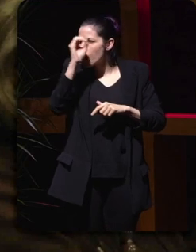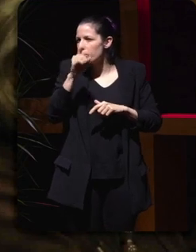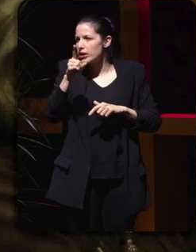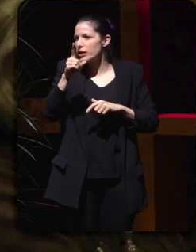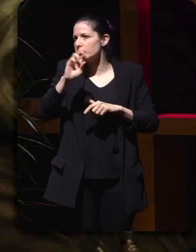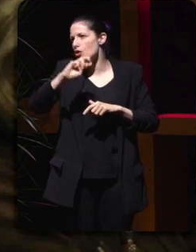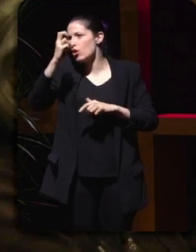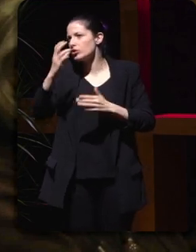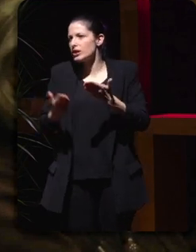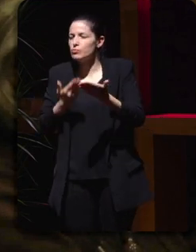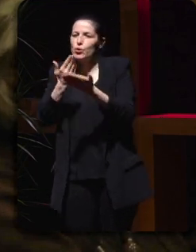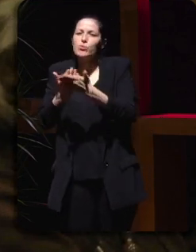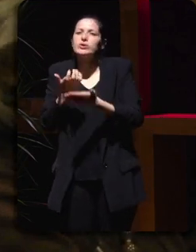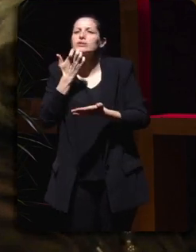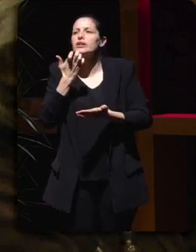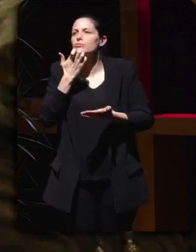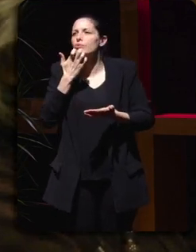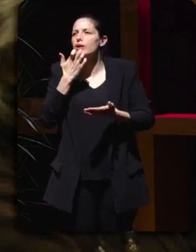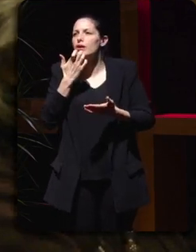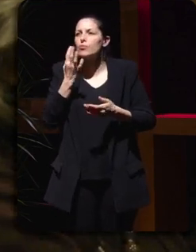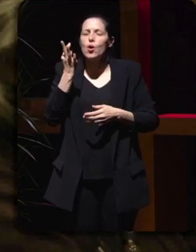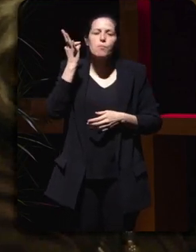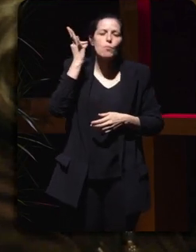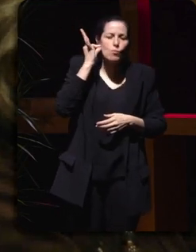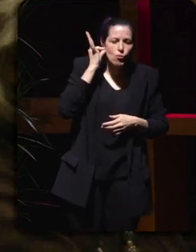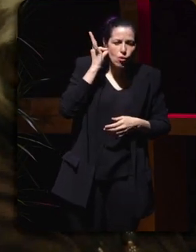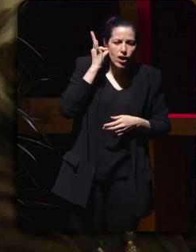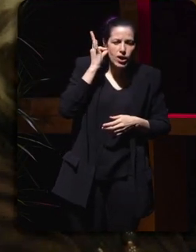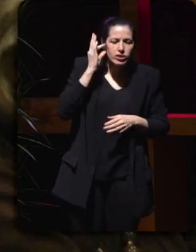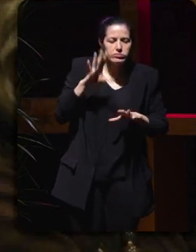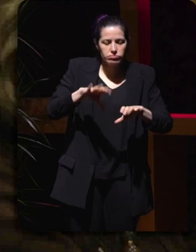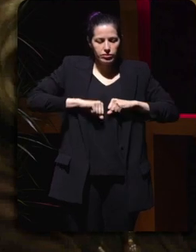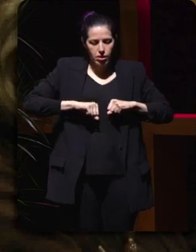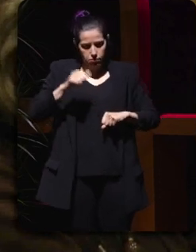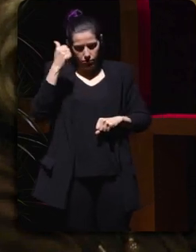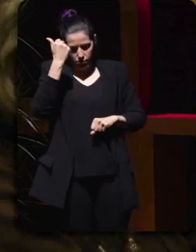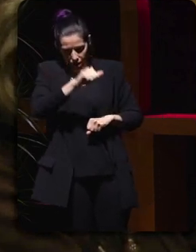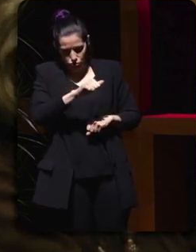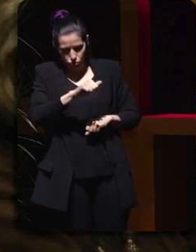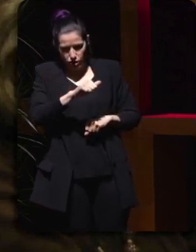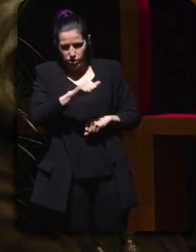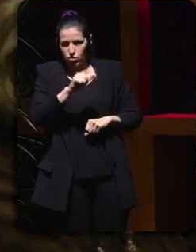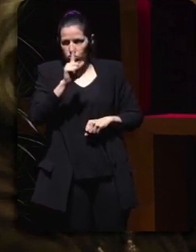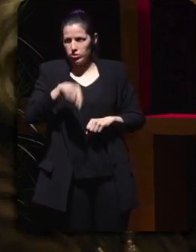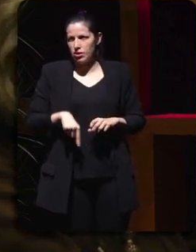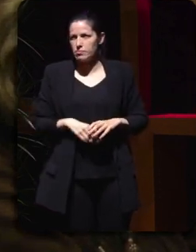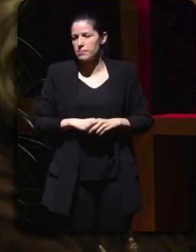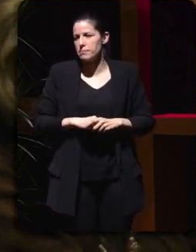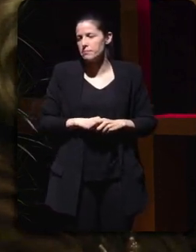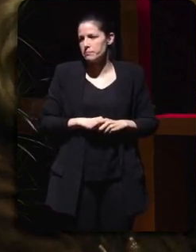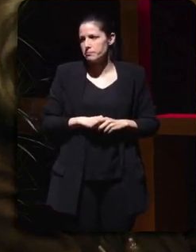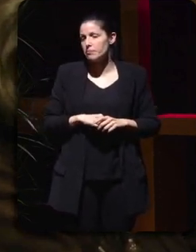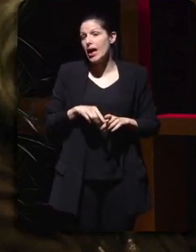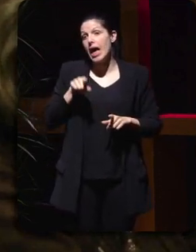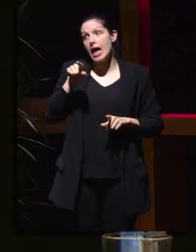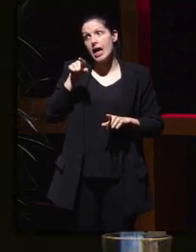de otras propuestas alternativas Como por ejemplo igual que las mujeres tomasen el masculino se nombrasen a sí mismas también en masculino Bueno ahí